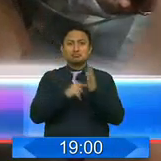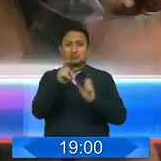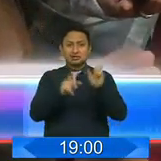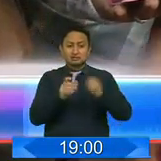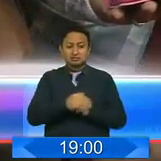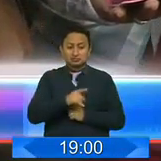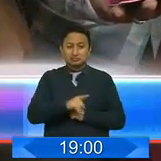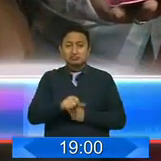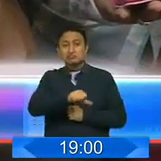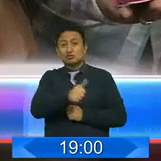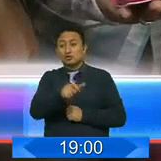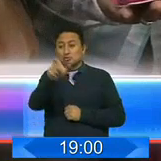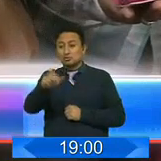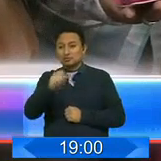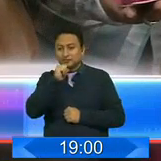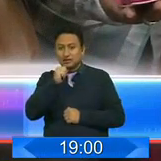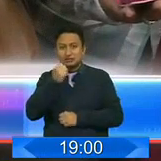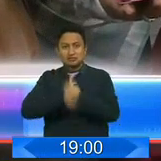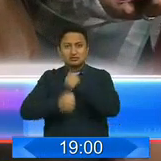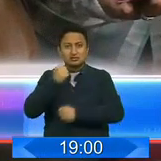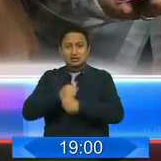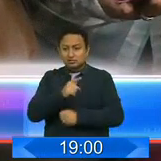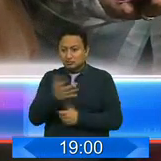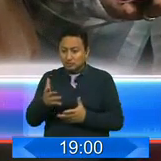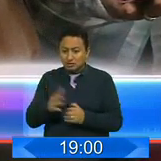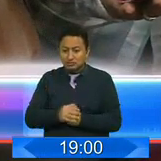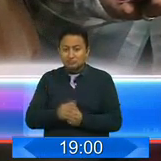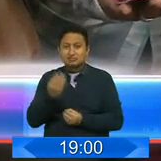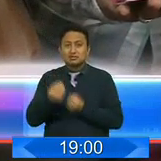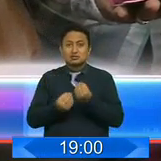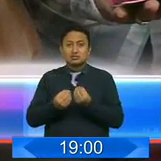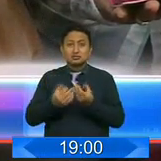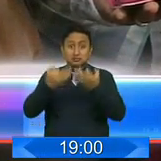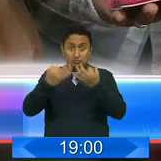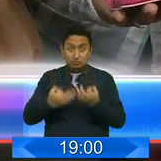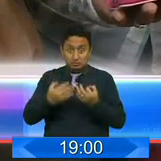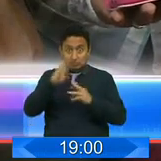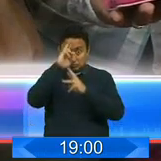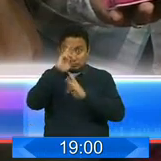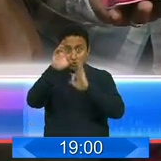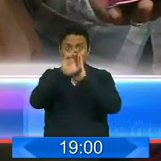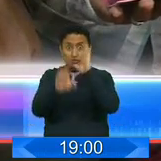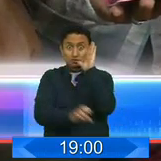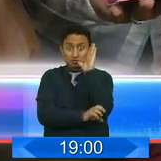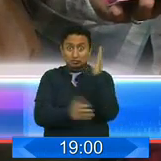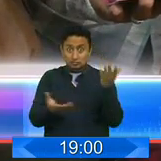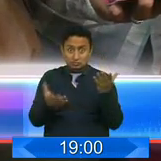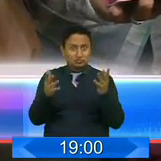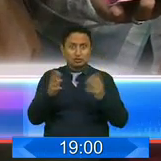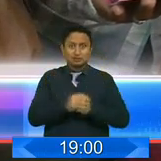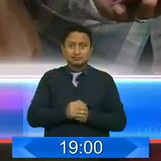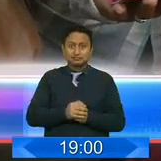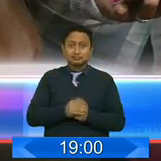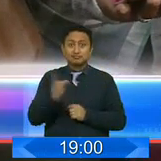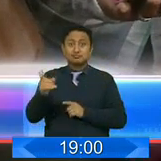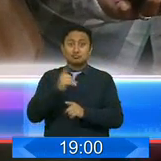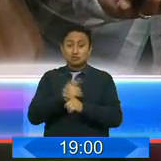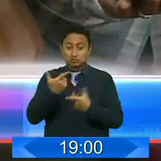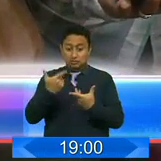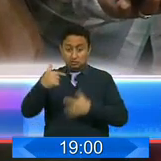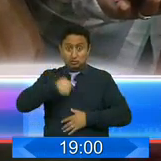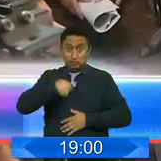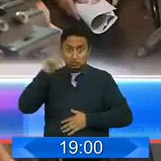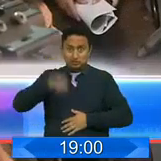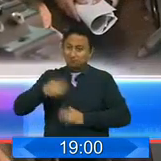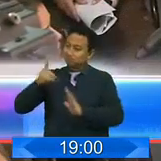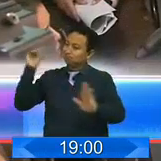llenado vacantes que se producen desde hace varios años, no estamos cumpliendo con la Constitución, con este precepto. Por lo tanto, vamos a demandar en ese